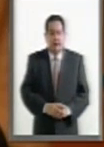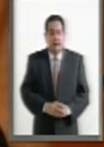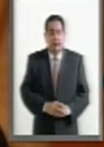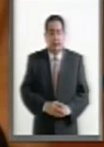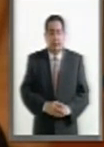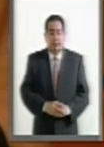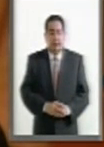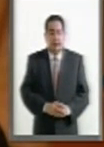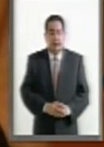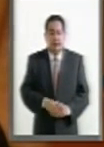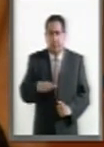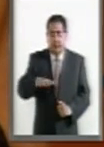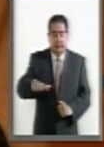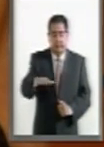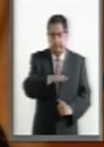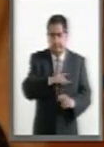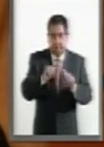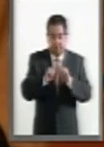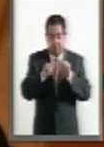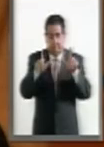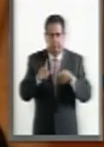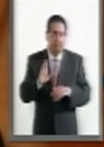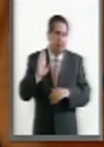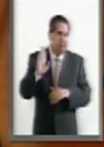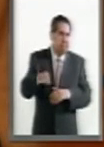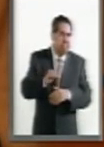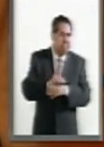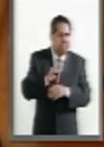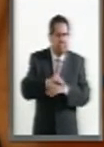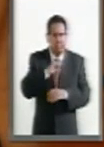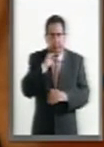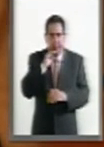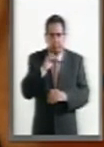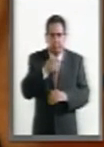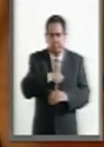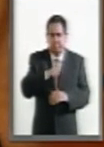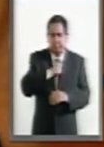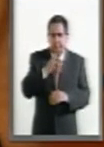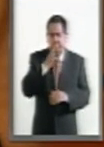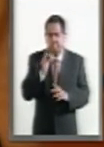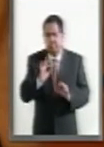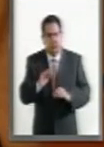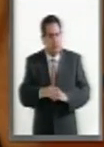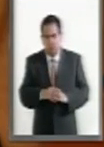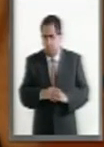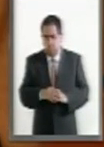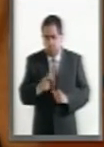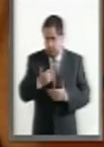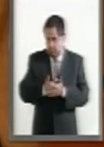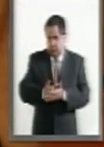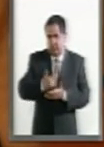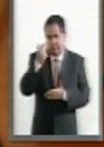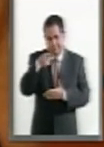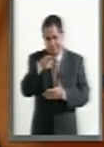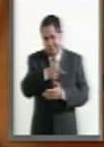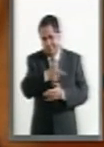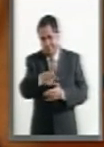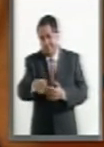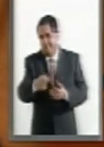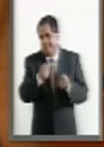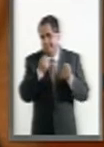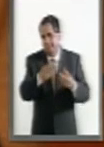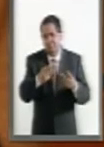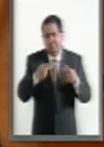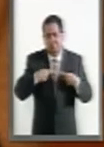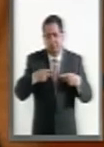Como estado no podemos ser indiferentes y escatimar con la salud, ya que las consecuencias ponen en juego la vida